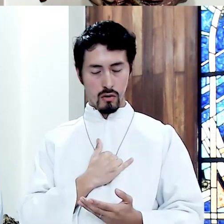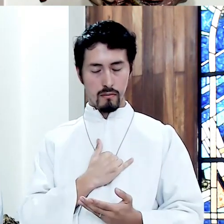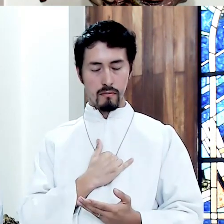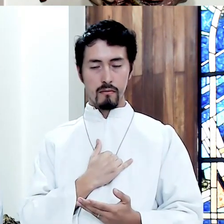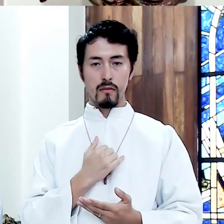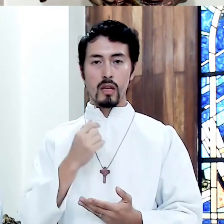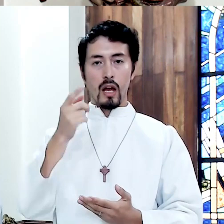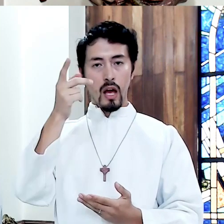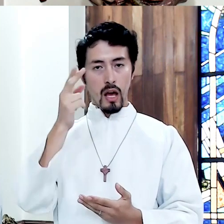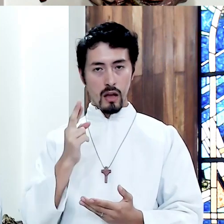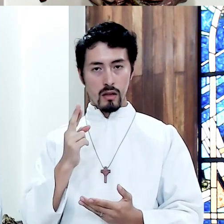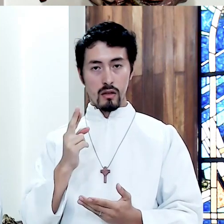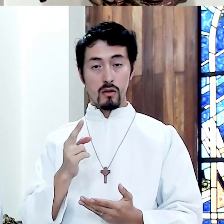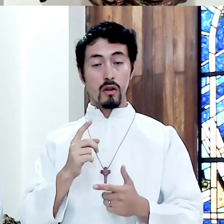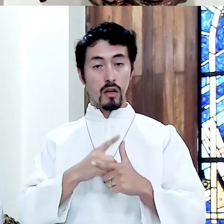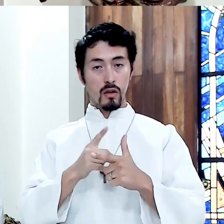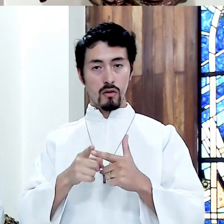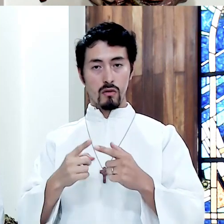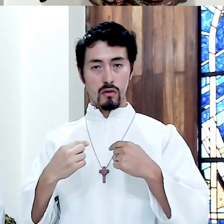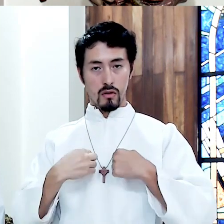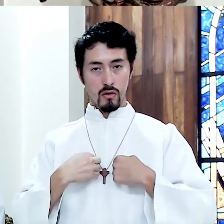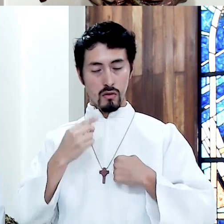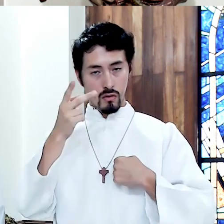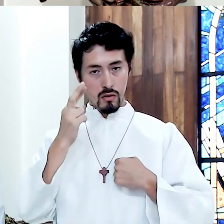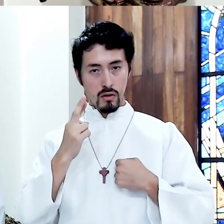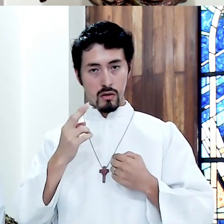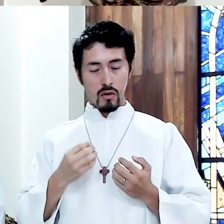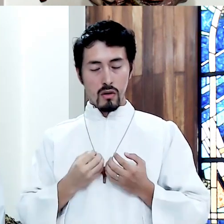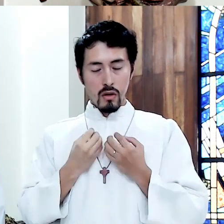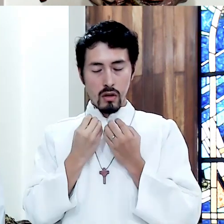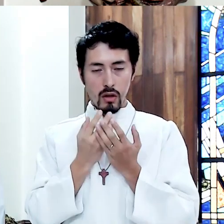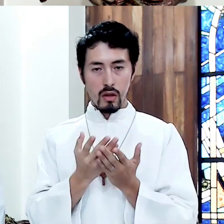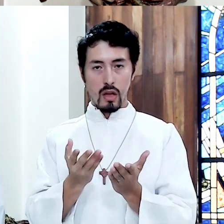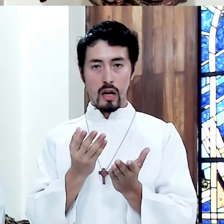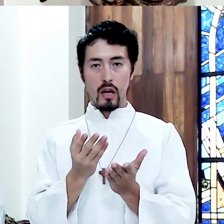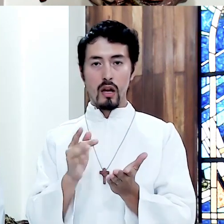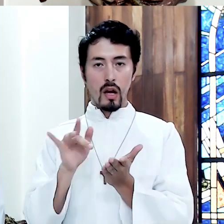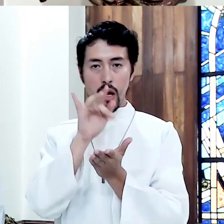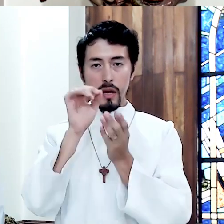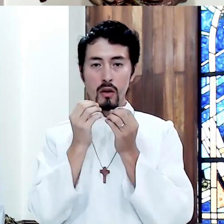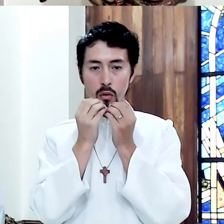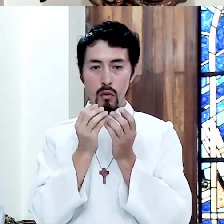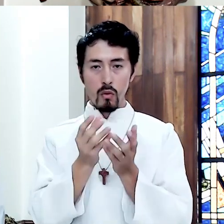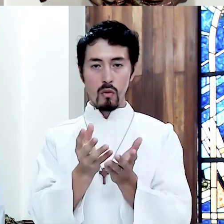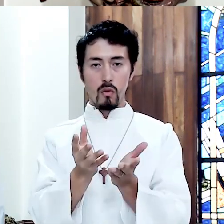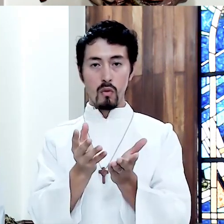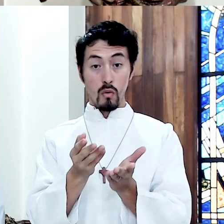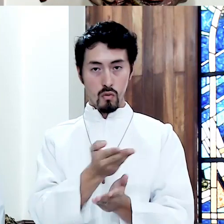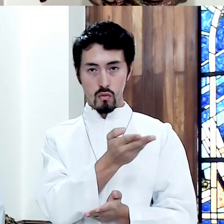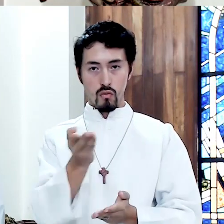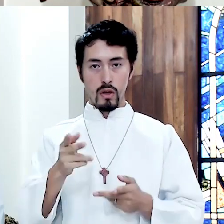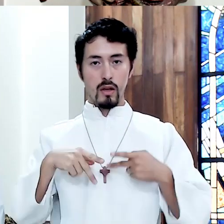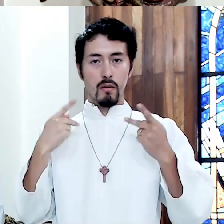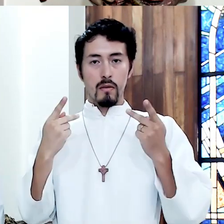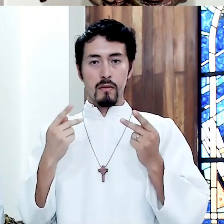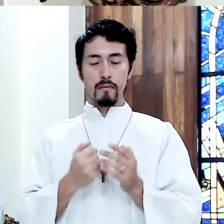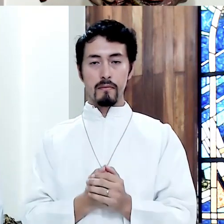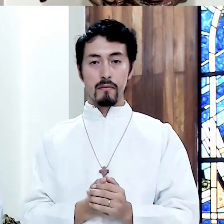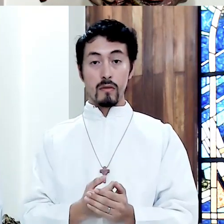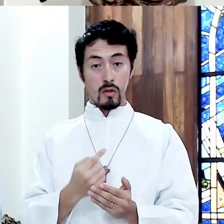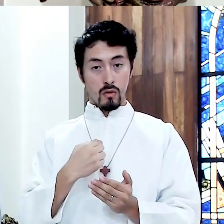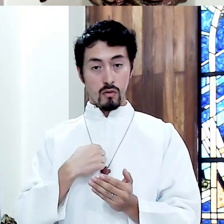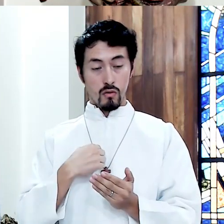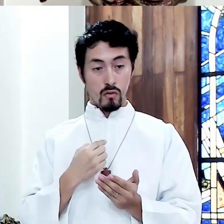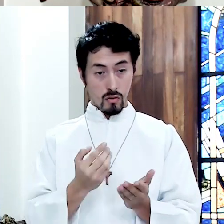Entonces les infundiré a ustedes mi espíritu y vivirán. Los estableceré en su tierra